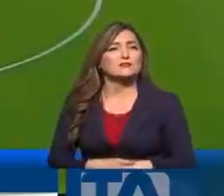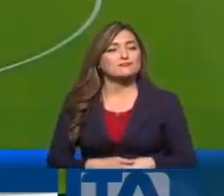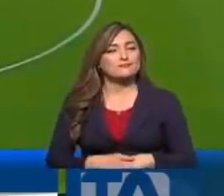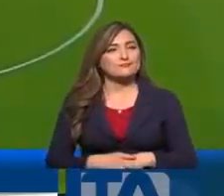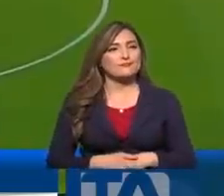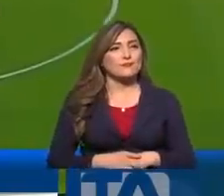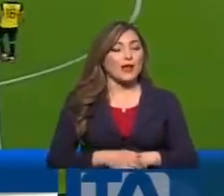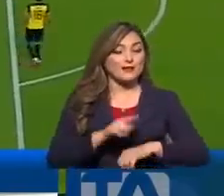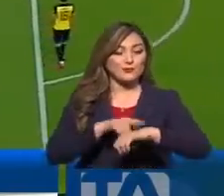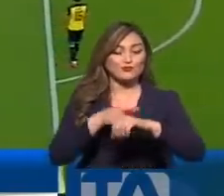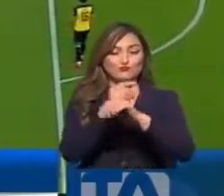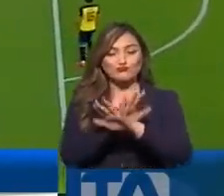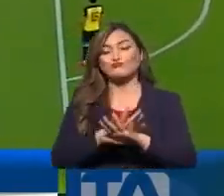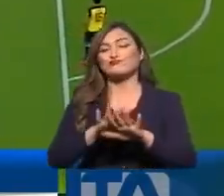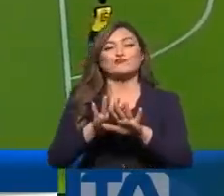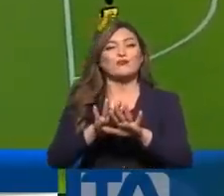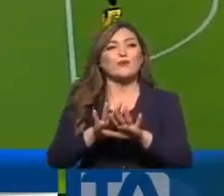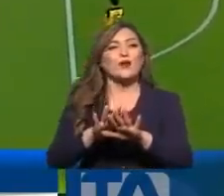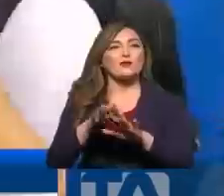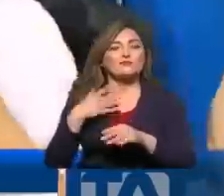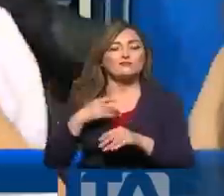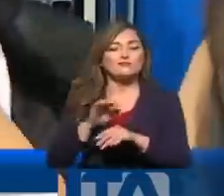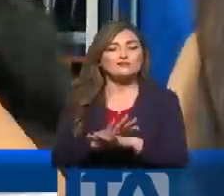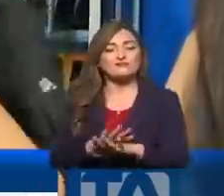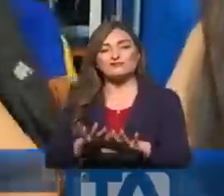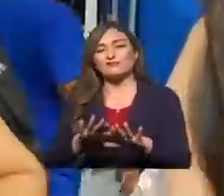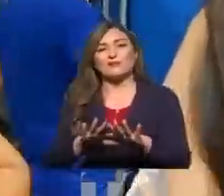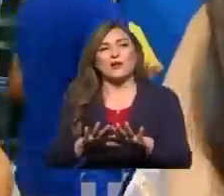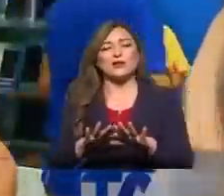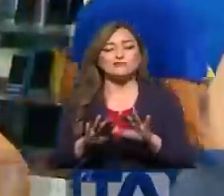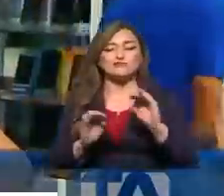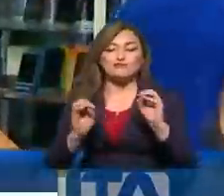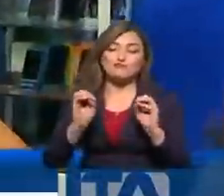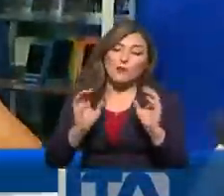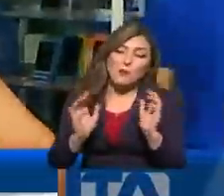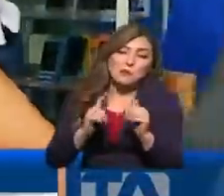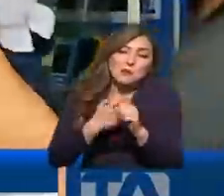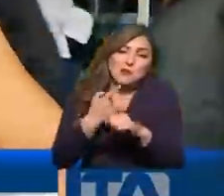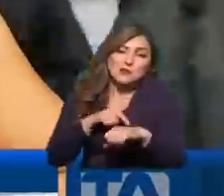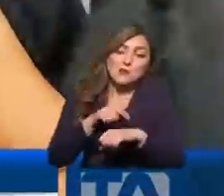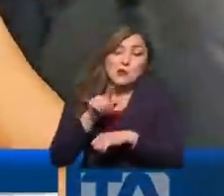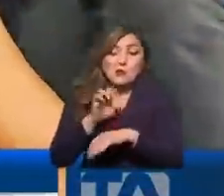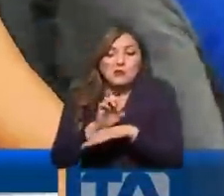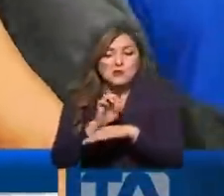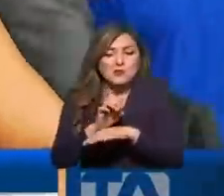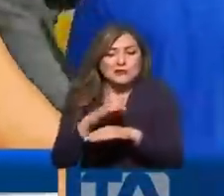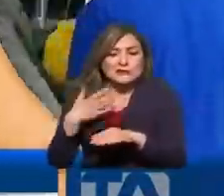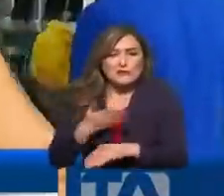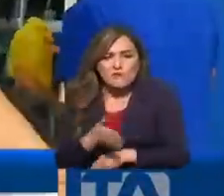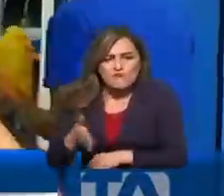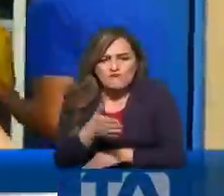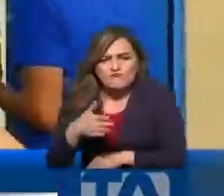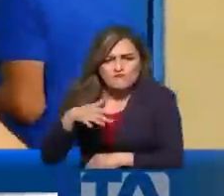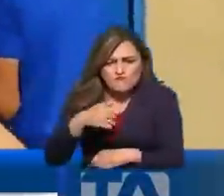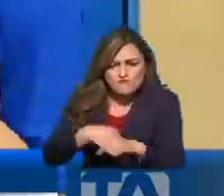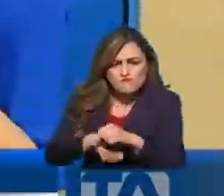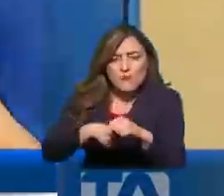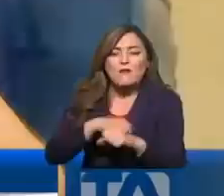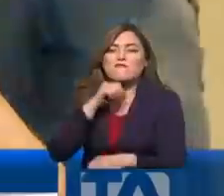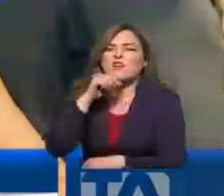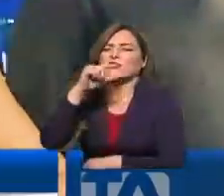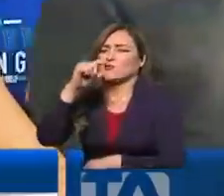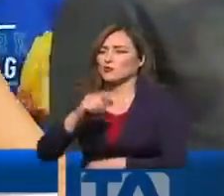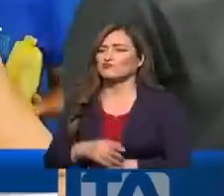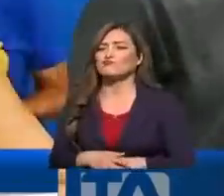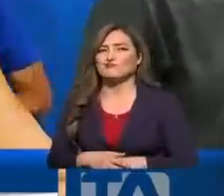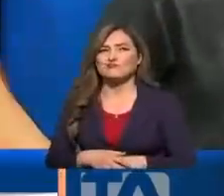primer tiempo 0-0, los pronósticos eran buenos. Por el momento Ecuador está atacando, pero le falta un poquito más arriba.